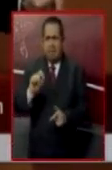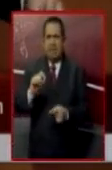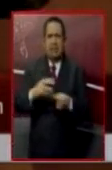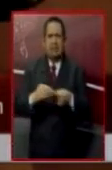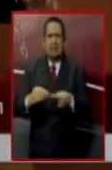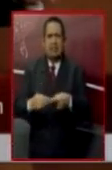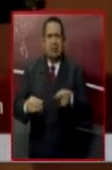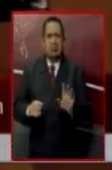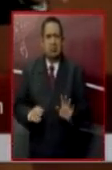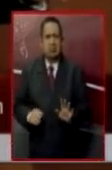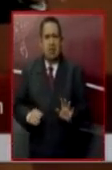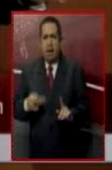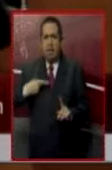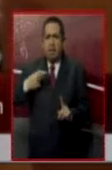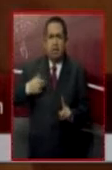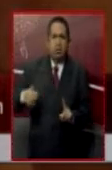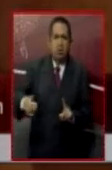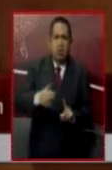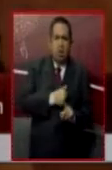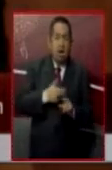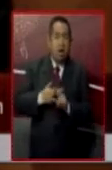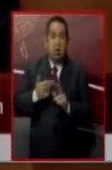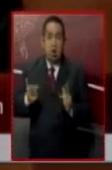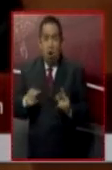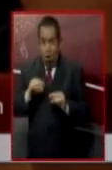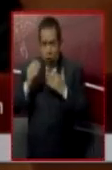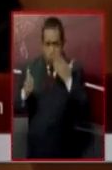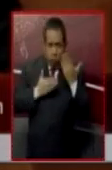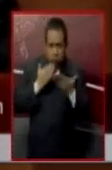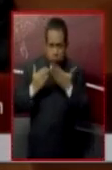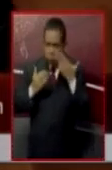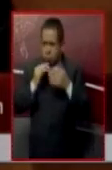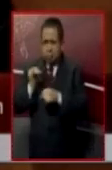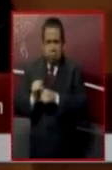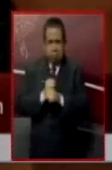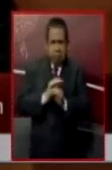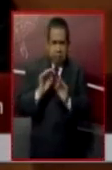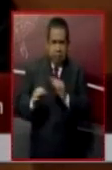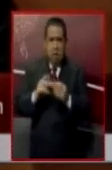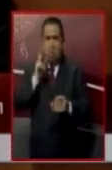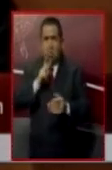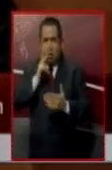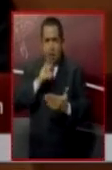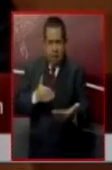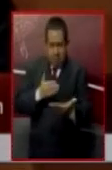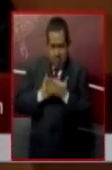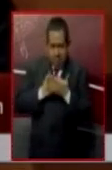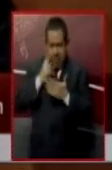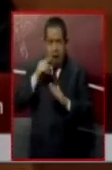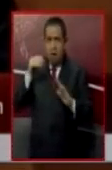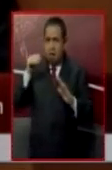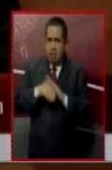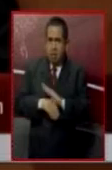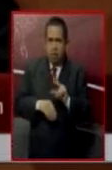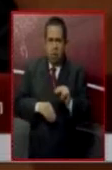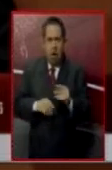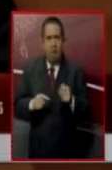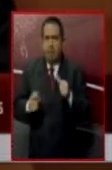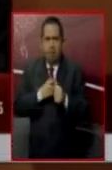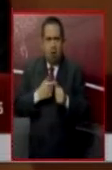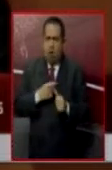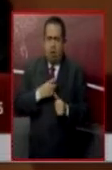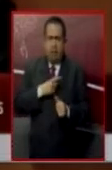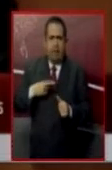centavos por megahertz por habitante, hasta en tanto no nos presenten un estudio que justifique una caída tan drástica como la que aquí se